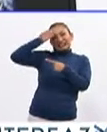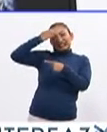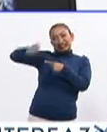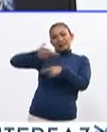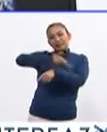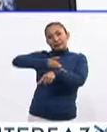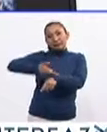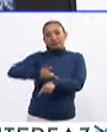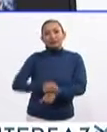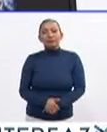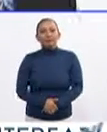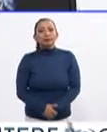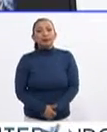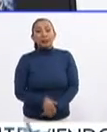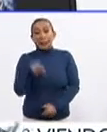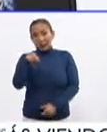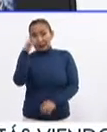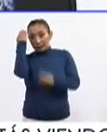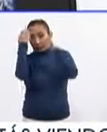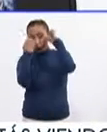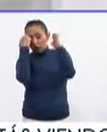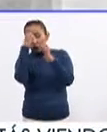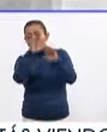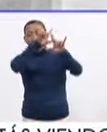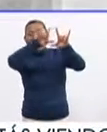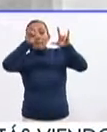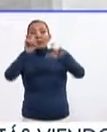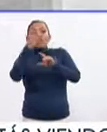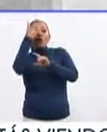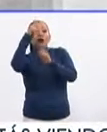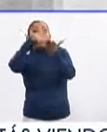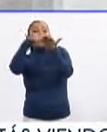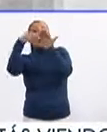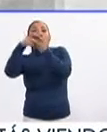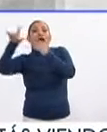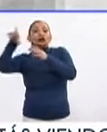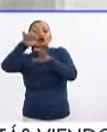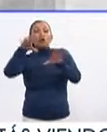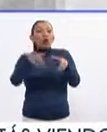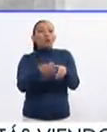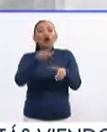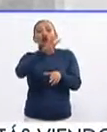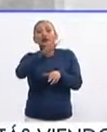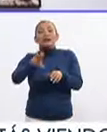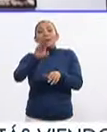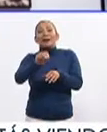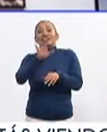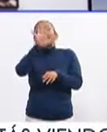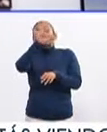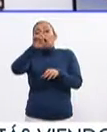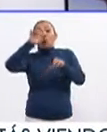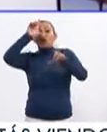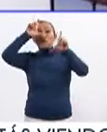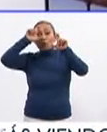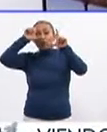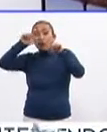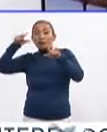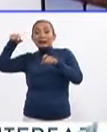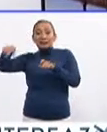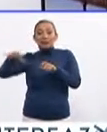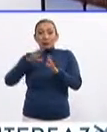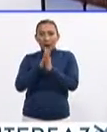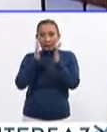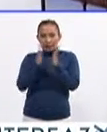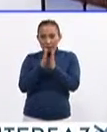y extraños familiares. La exposición se compone de 24 proyectos conformados por 295 piezas, en la